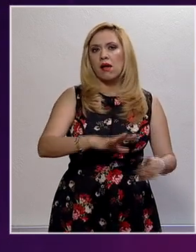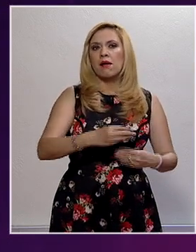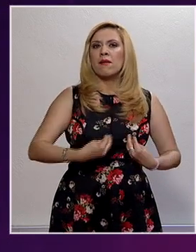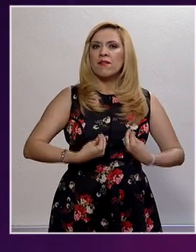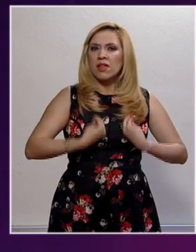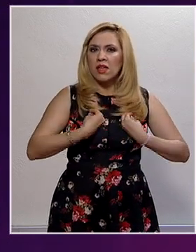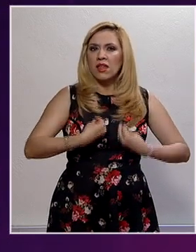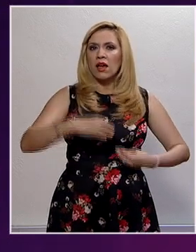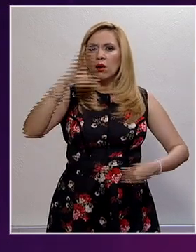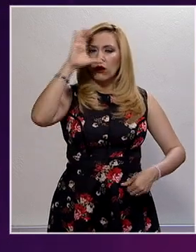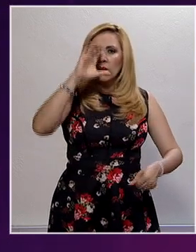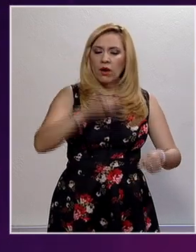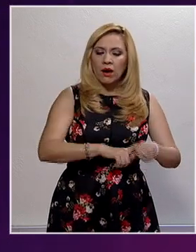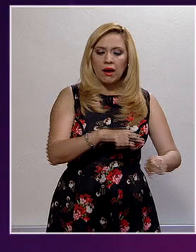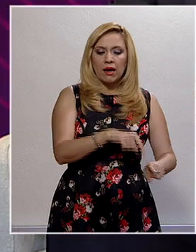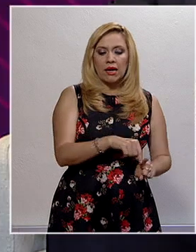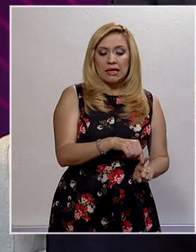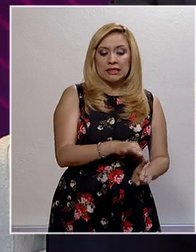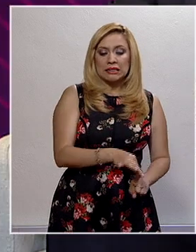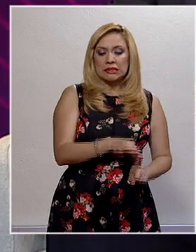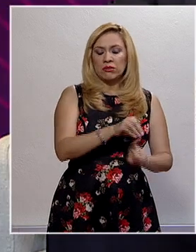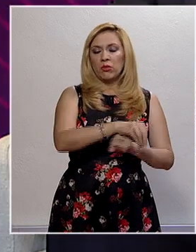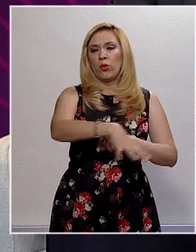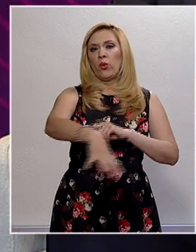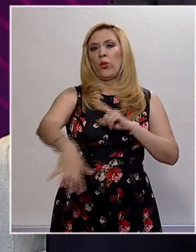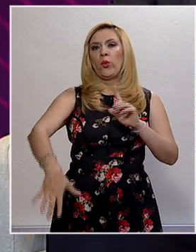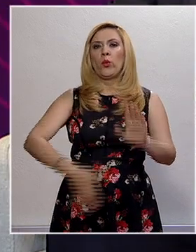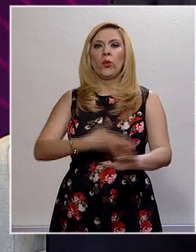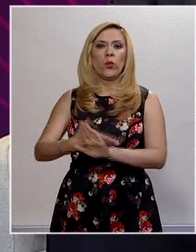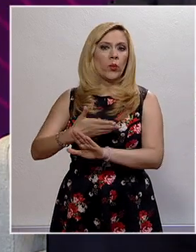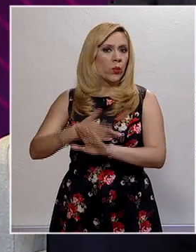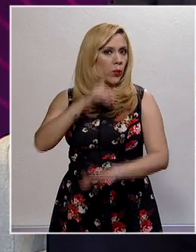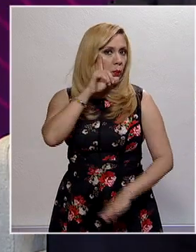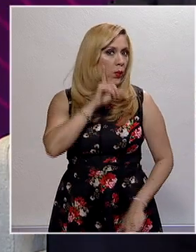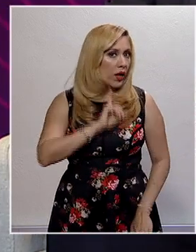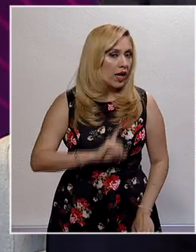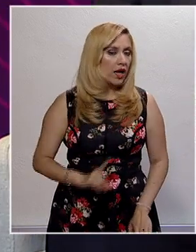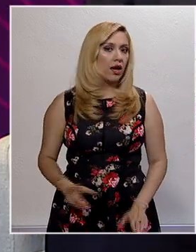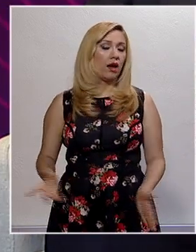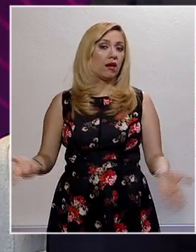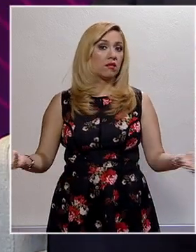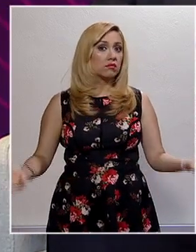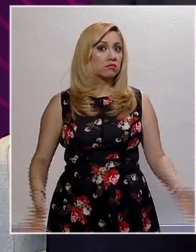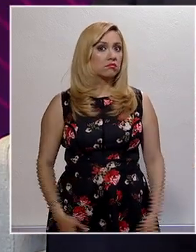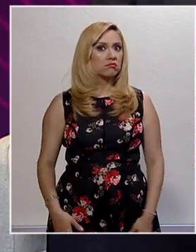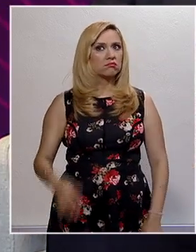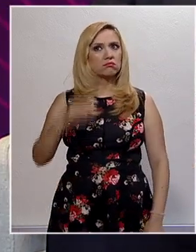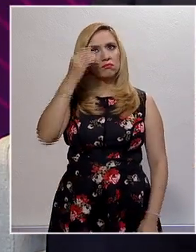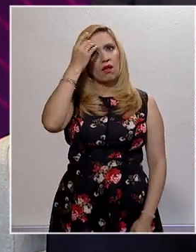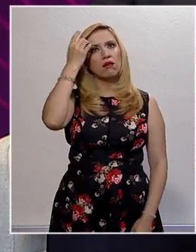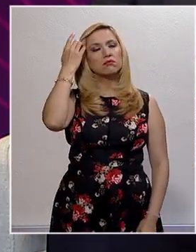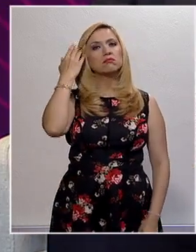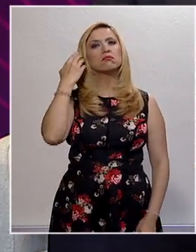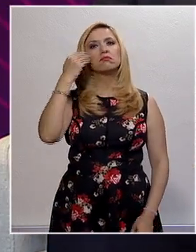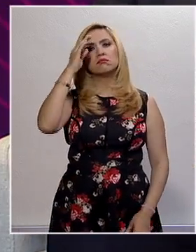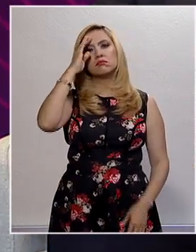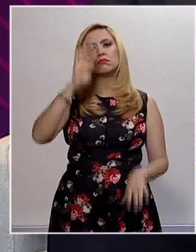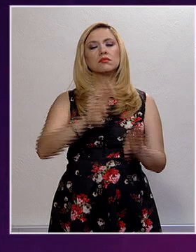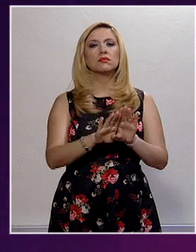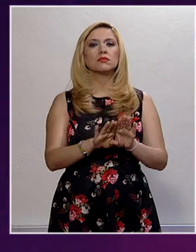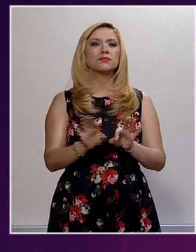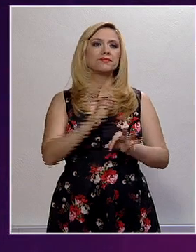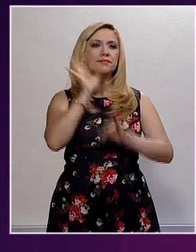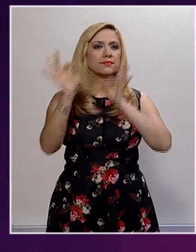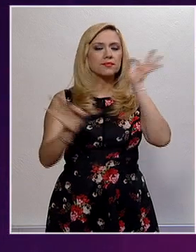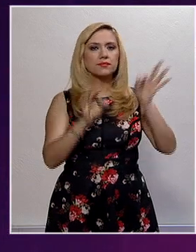cultural que propicia y genera esa violencia de género, ¿no? Y dictar esta medida de una